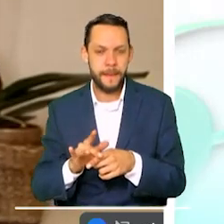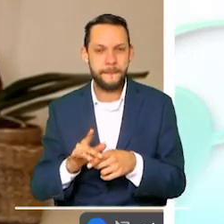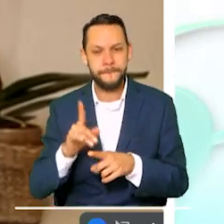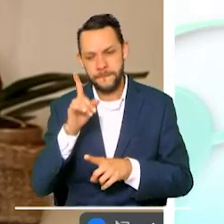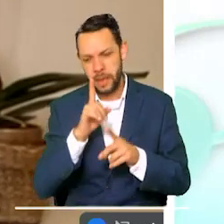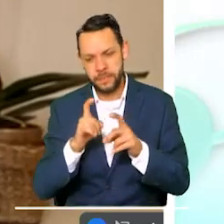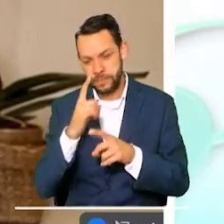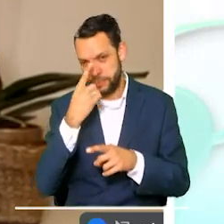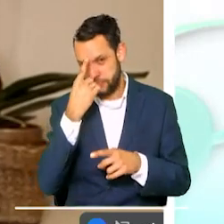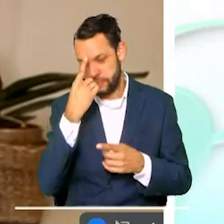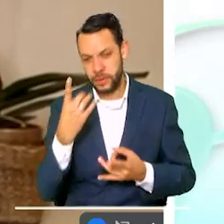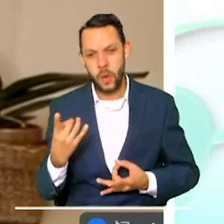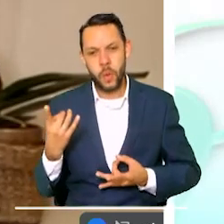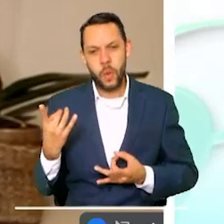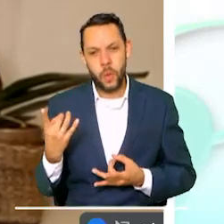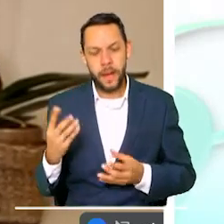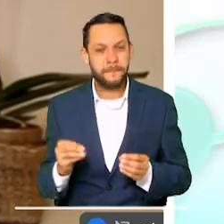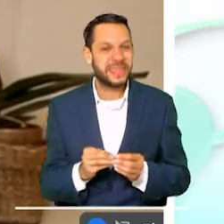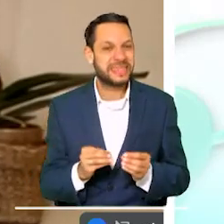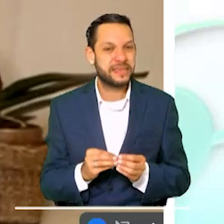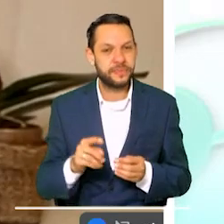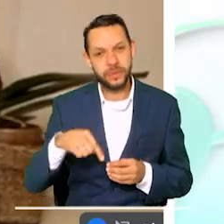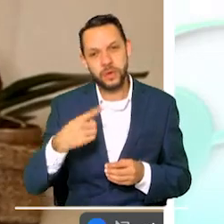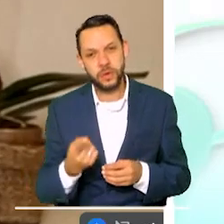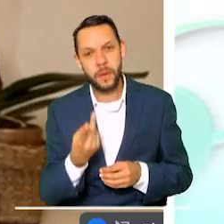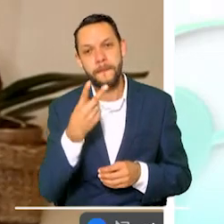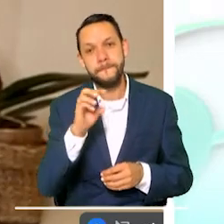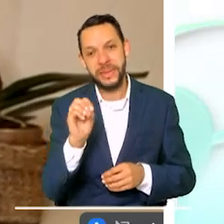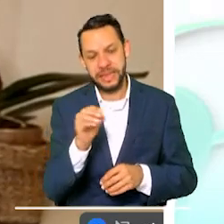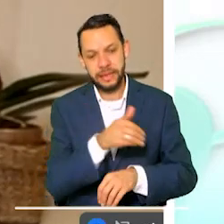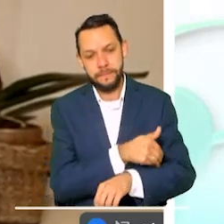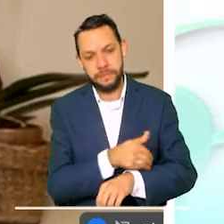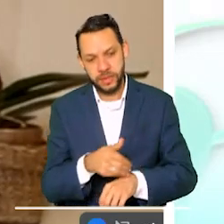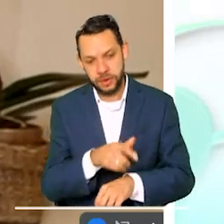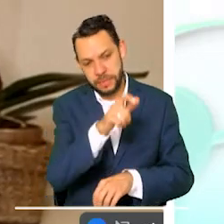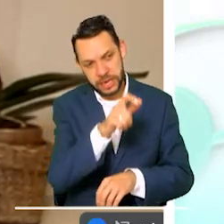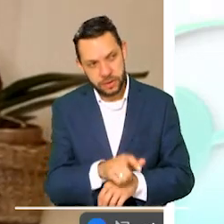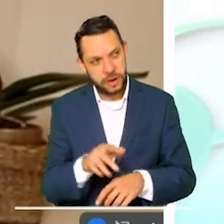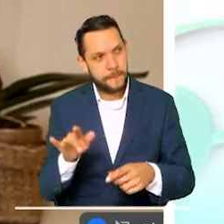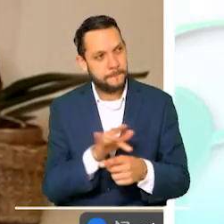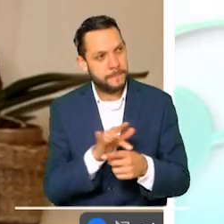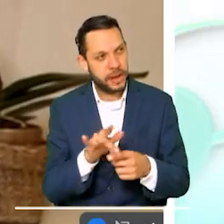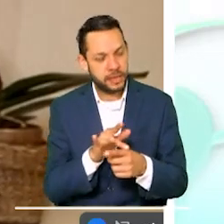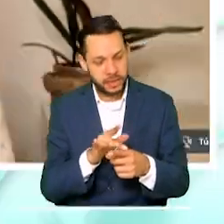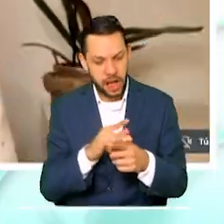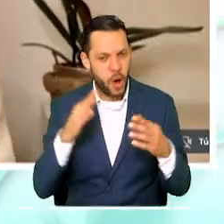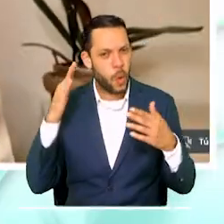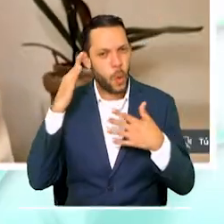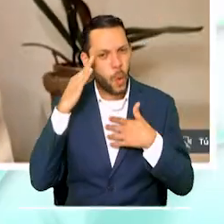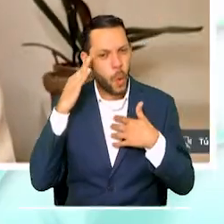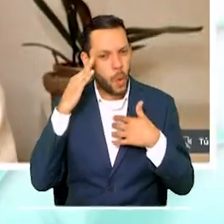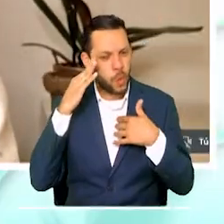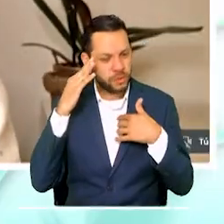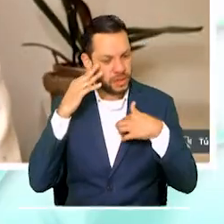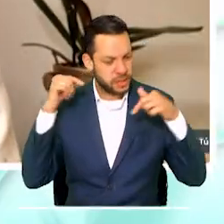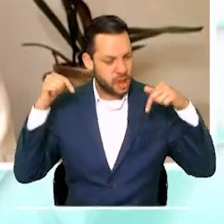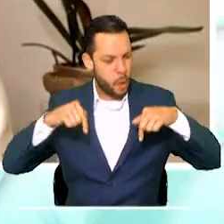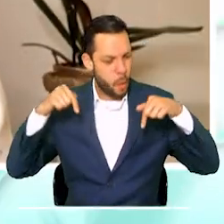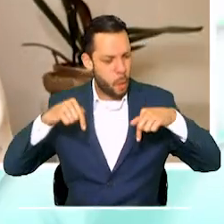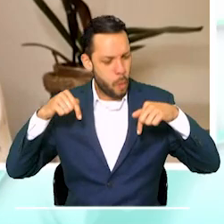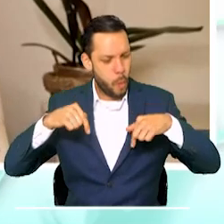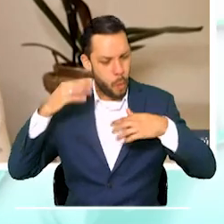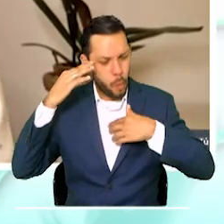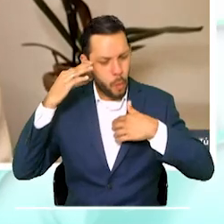hay 20 millones de practicantes de mindfulness. Muy interesante. Eso significa que no todos están